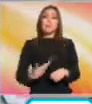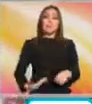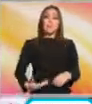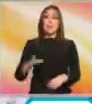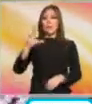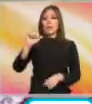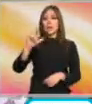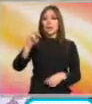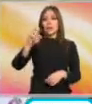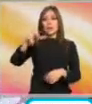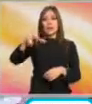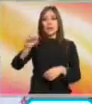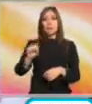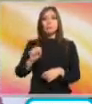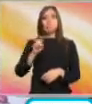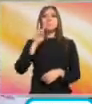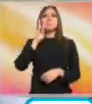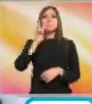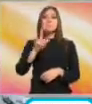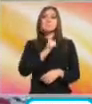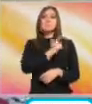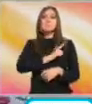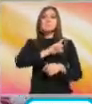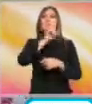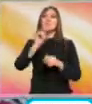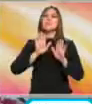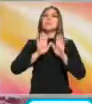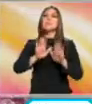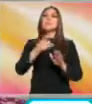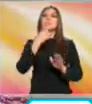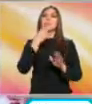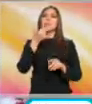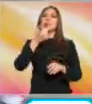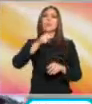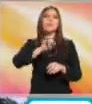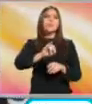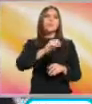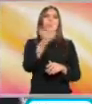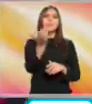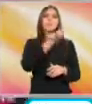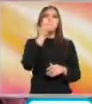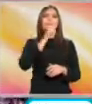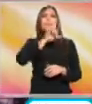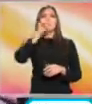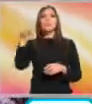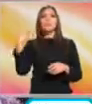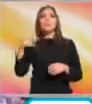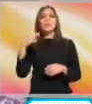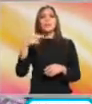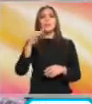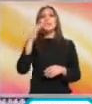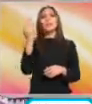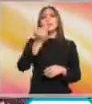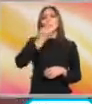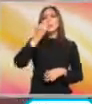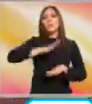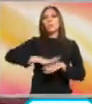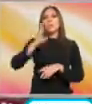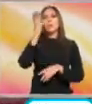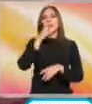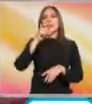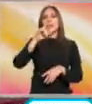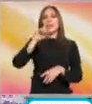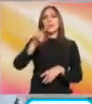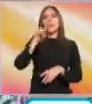Cárdenas adopta esta tradición y crea lo que es la flor más bella del ejido, donde se hacía en Iztacalco, en Santa Anita,